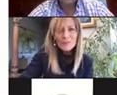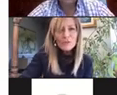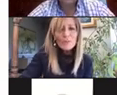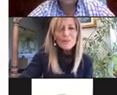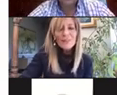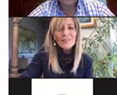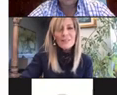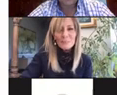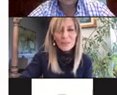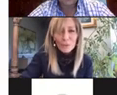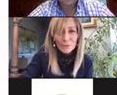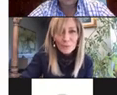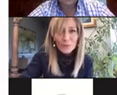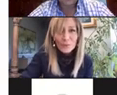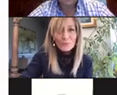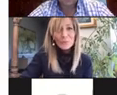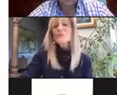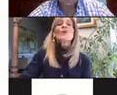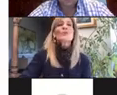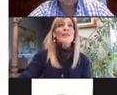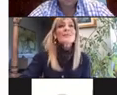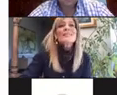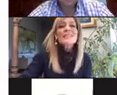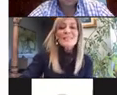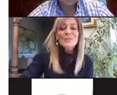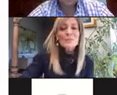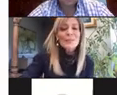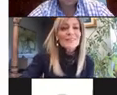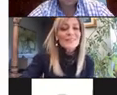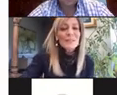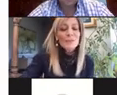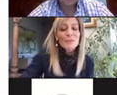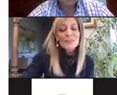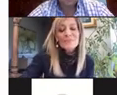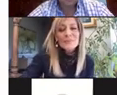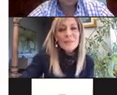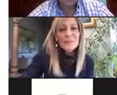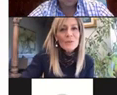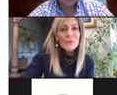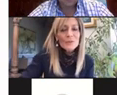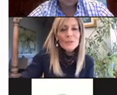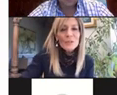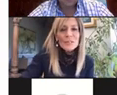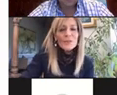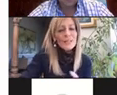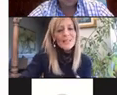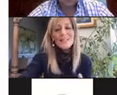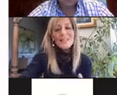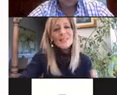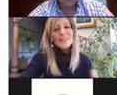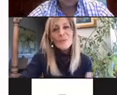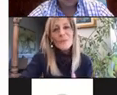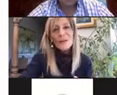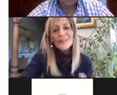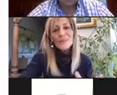de espectáculos deportivos, por su toda la visita que son los parques de entretenimiento, que es realmente muy famoso. Los Ángeles está situado en un lugar que yo,